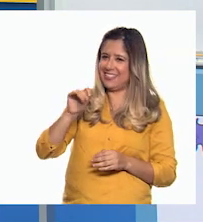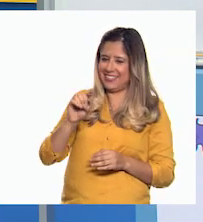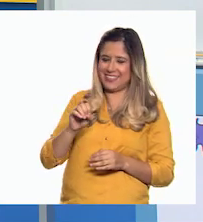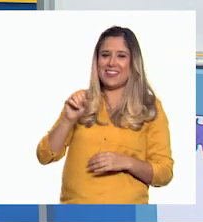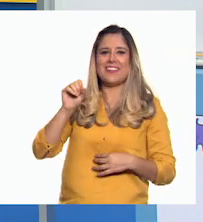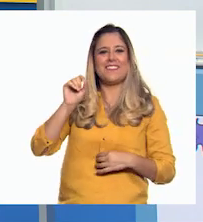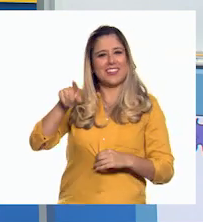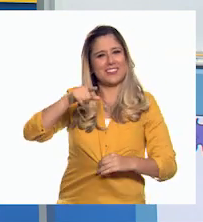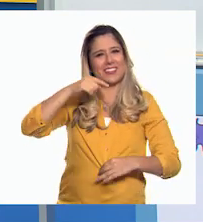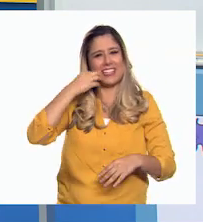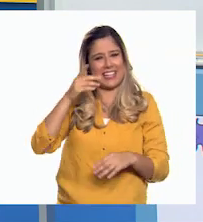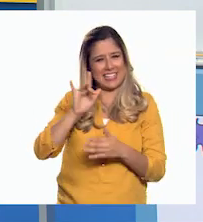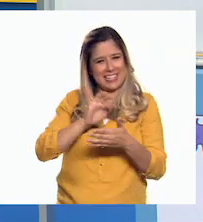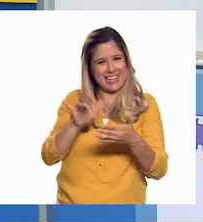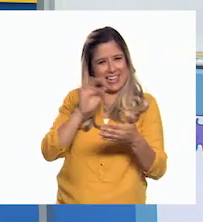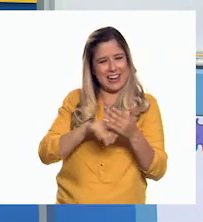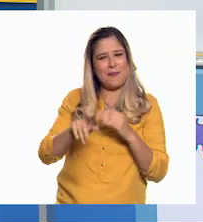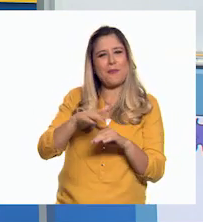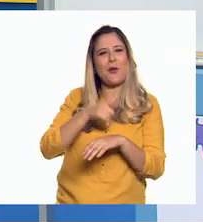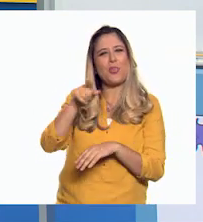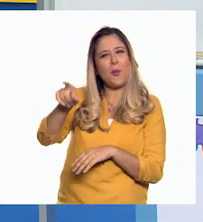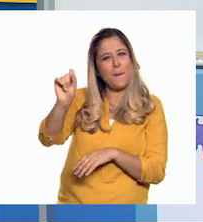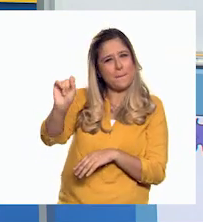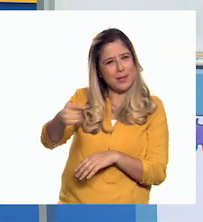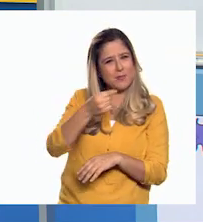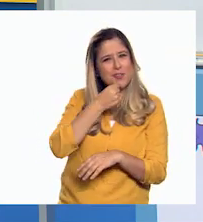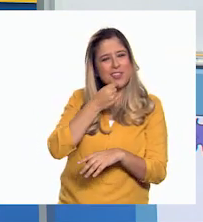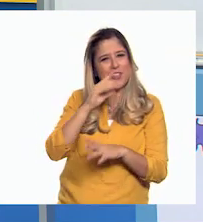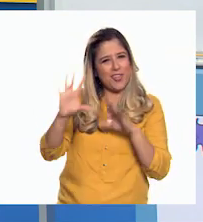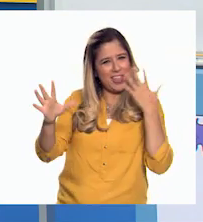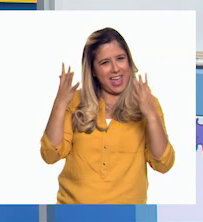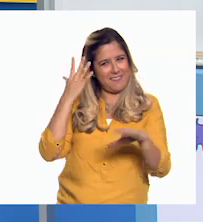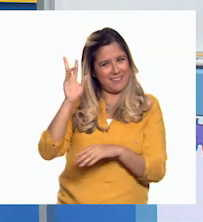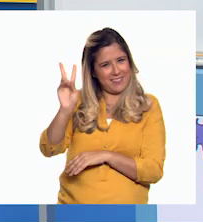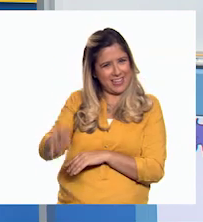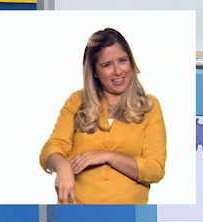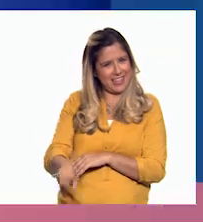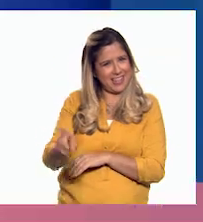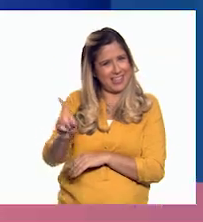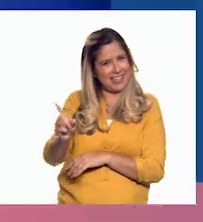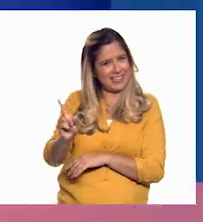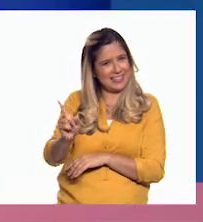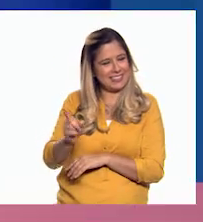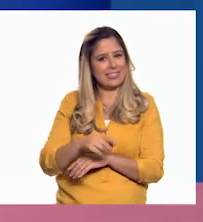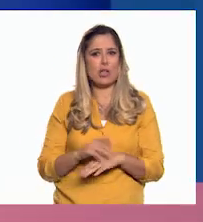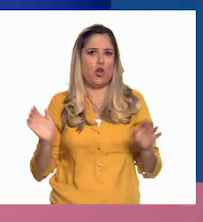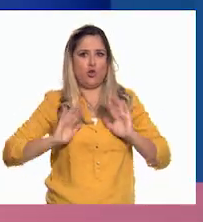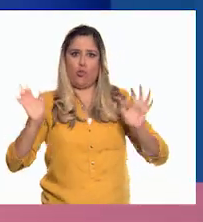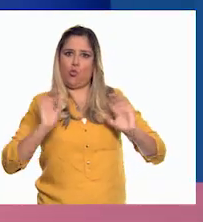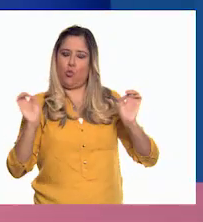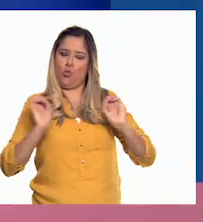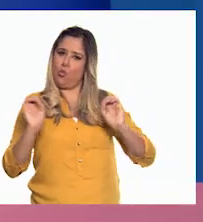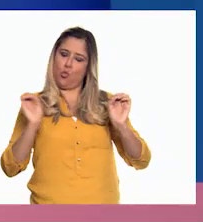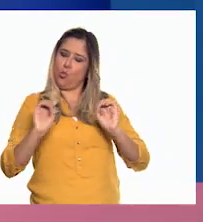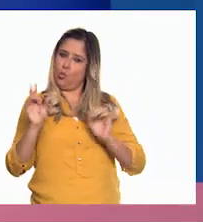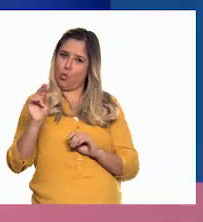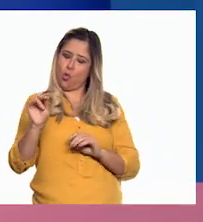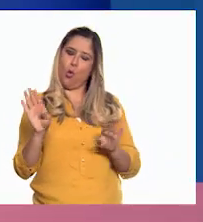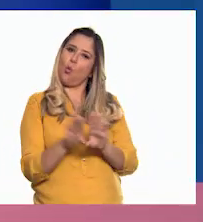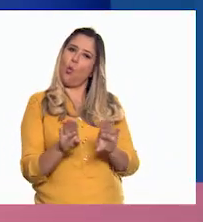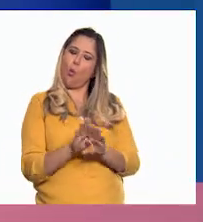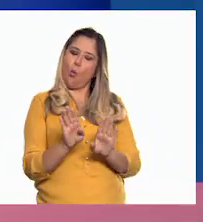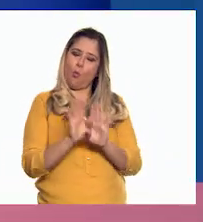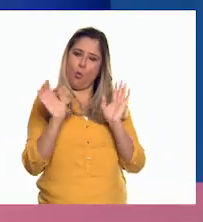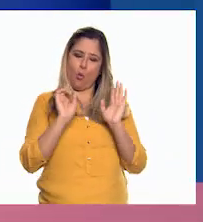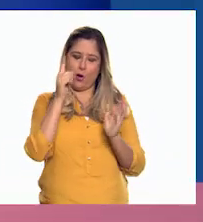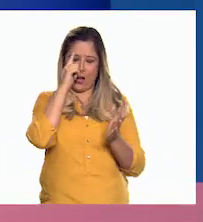luego quieres leer porque tú eres también un niño muy travieso, ¿eh? Ay, no, maestra, ¿cómo